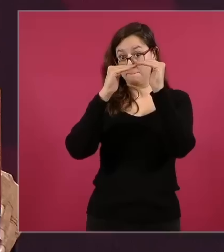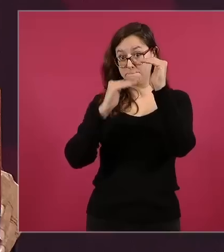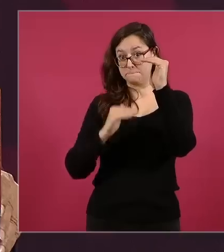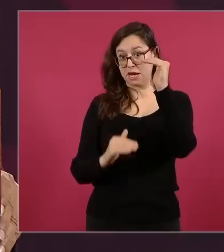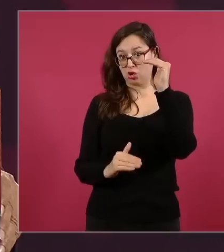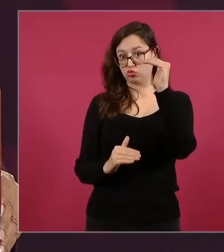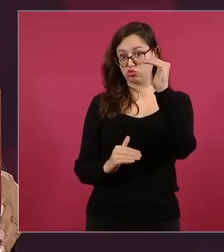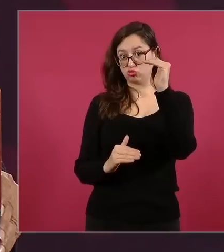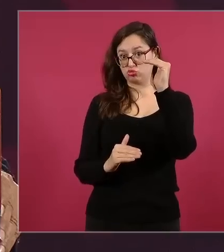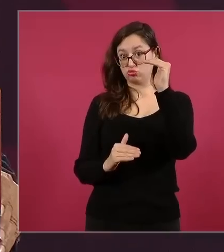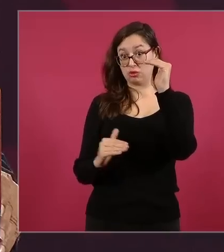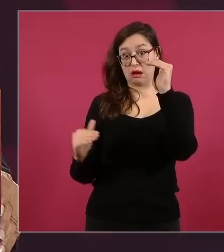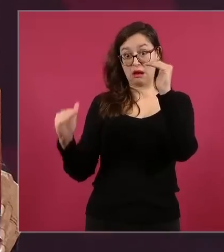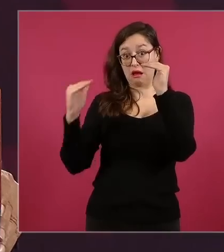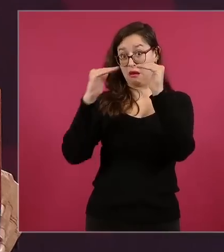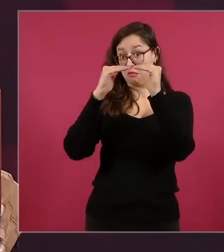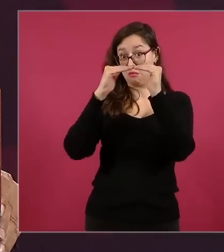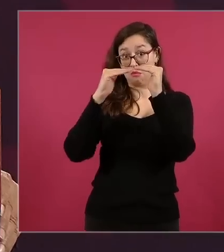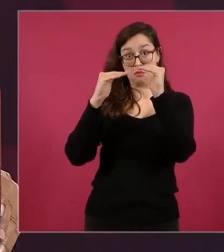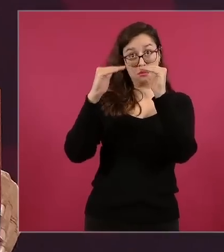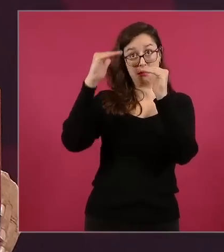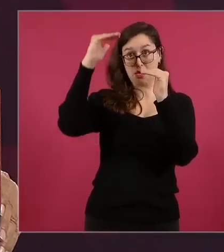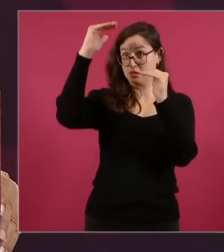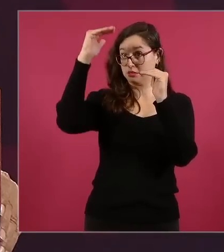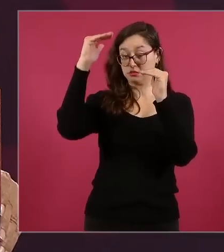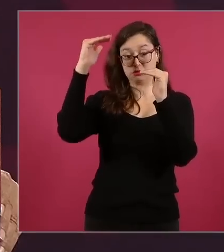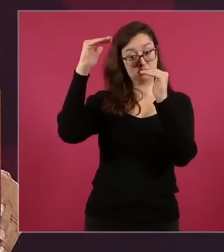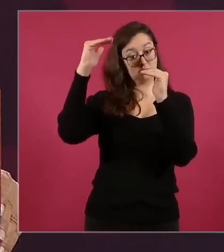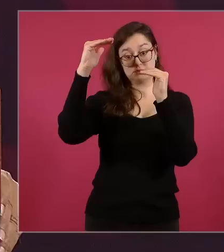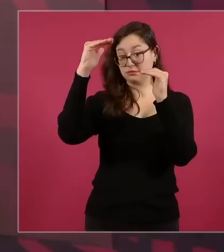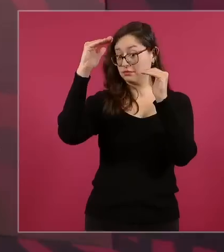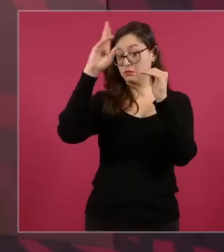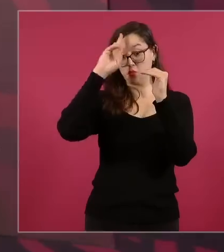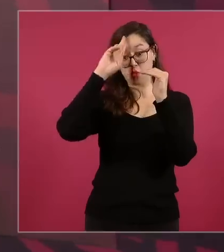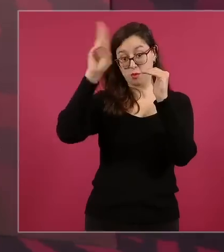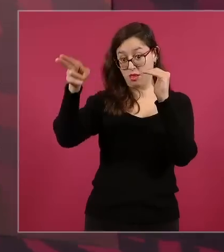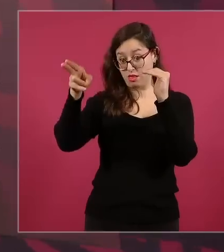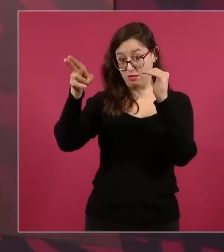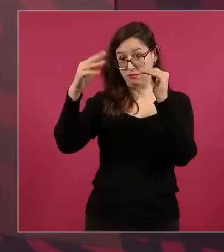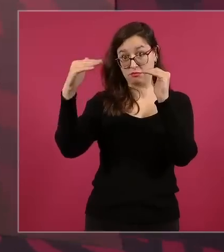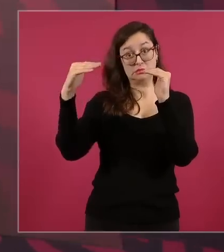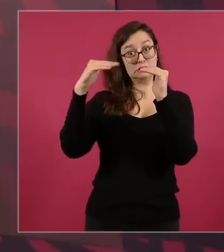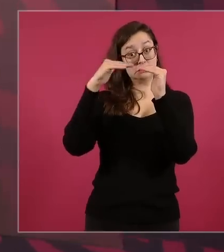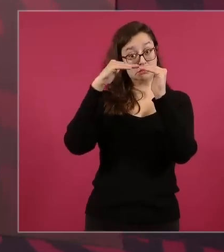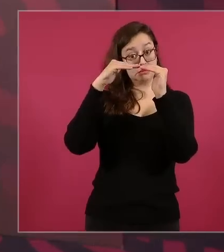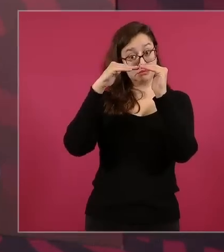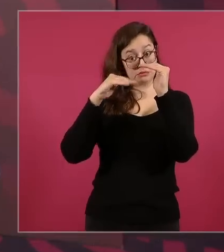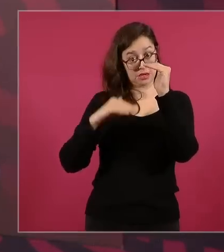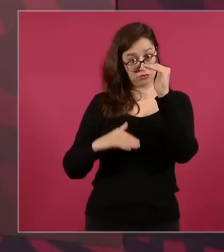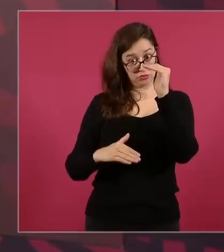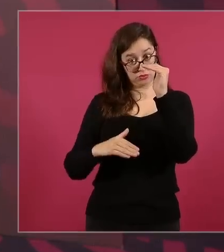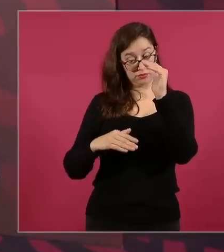Y los ministros ganan 4 veces más que lo que gana el presidente.